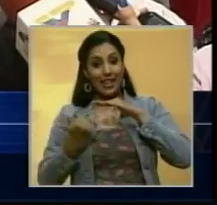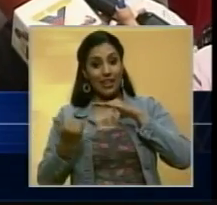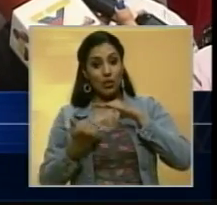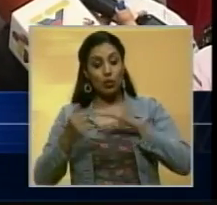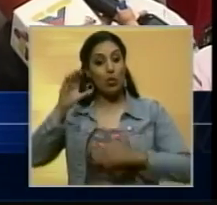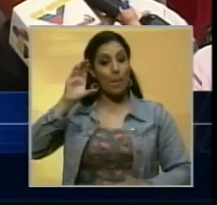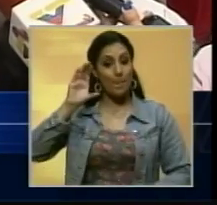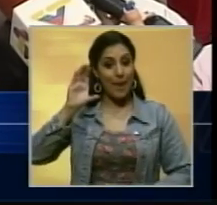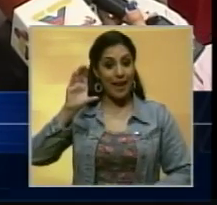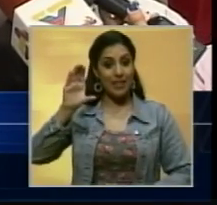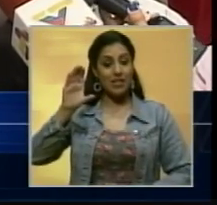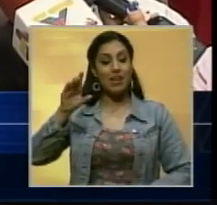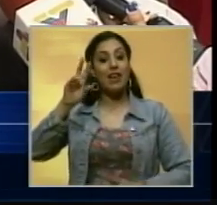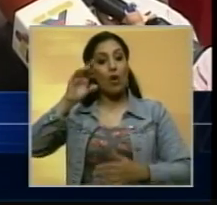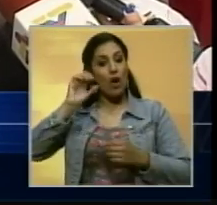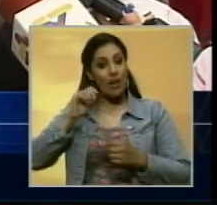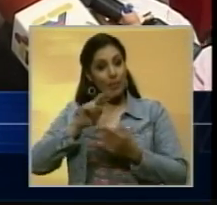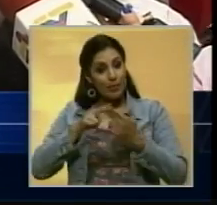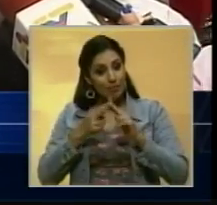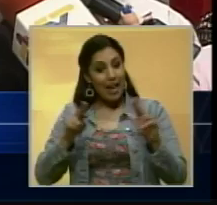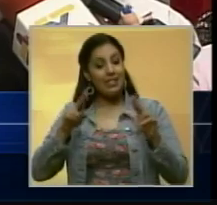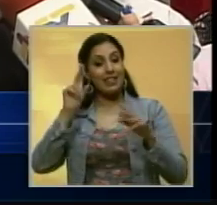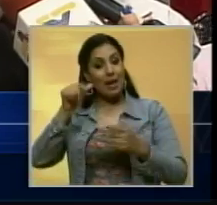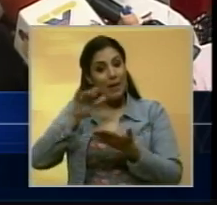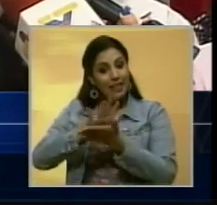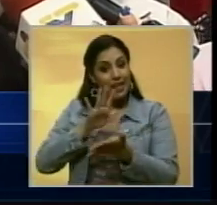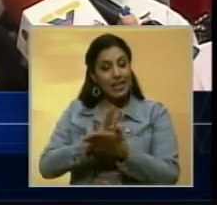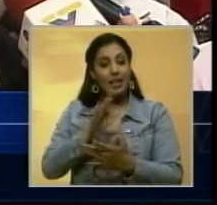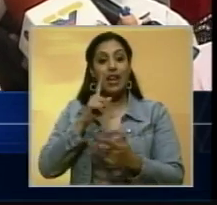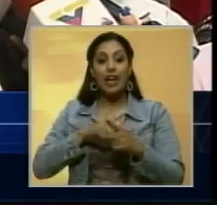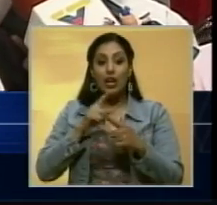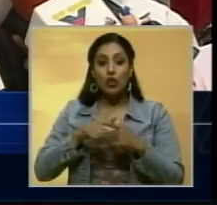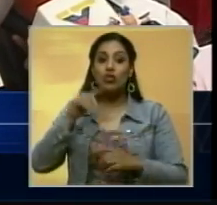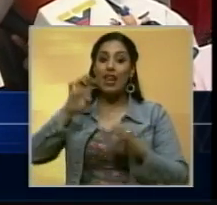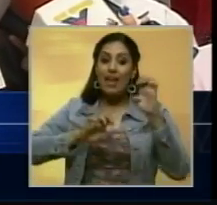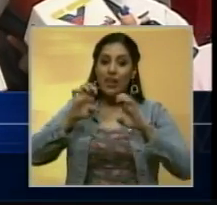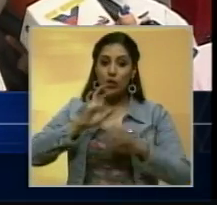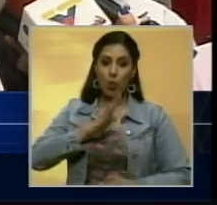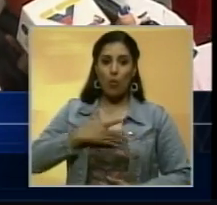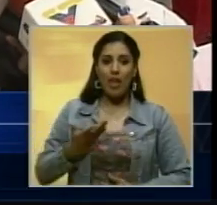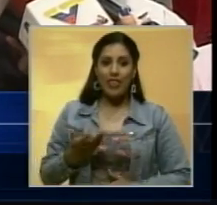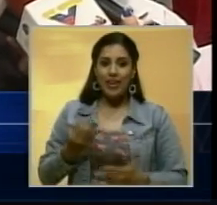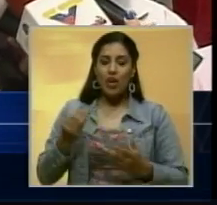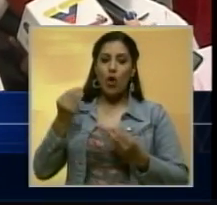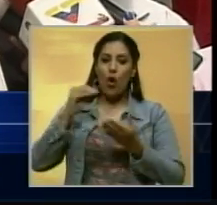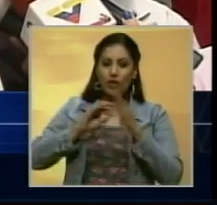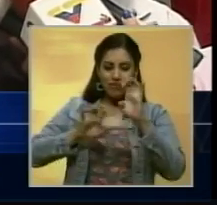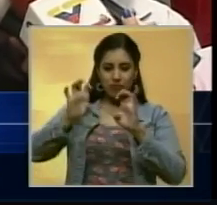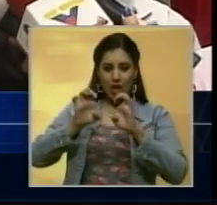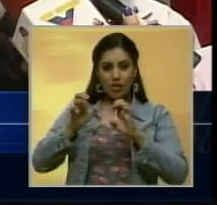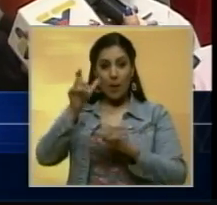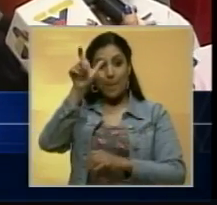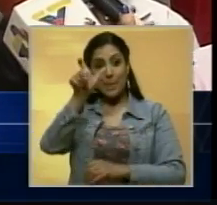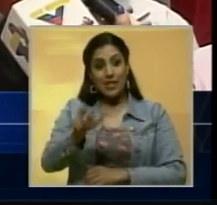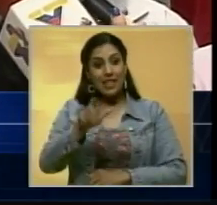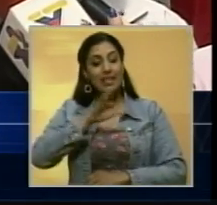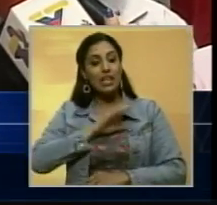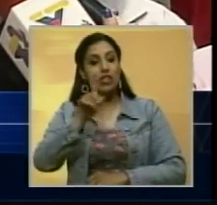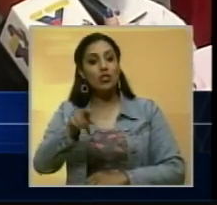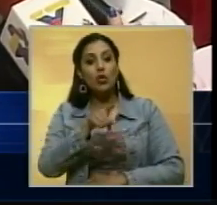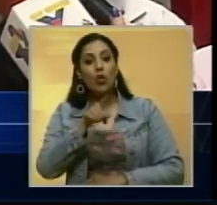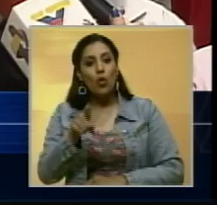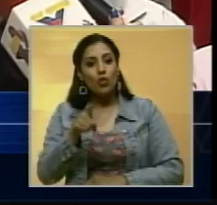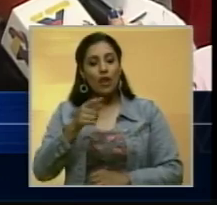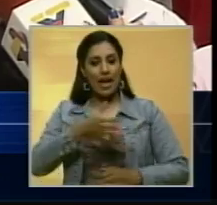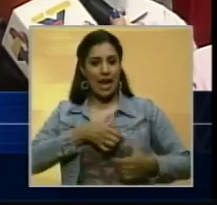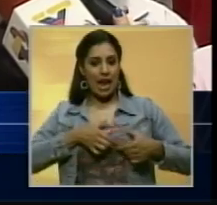con el país, con la paz, con la estabilidad. Y allí la evaluación puede recaer sobre alguien que pueda tener o no un